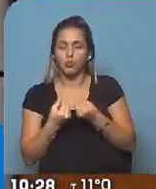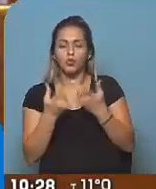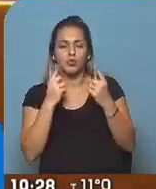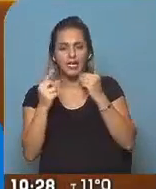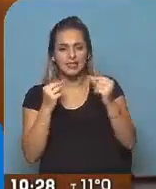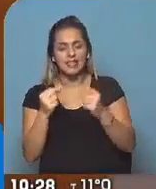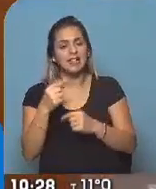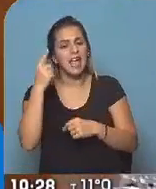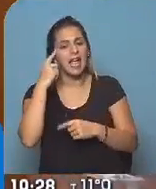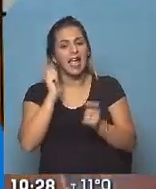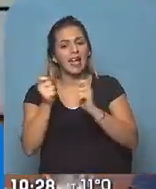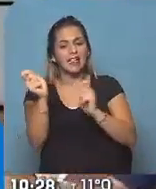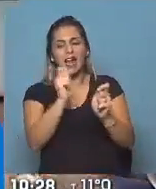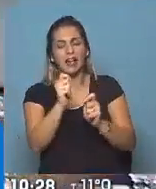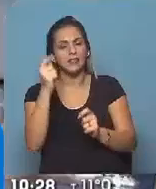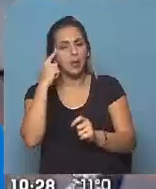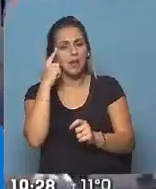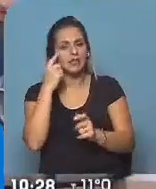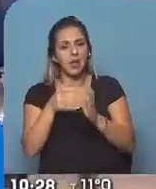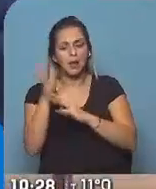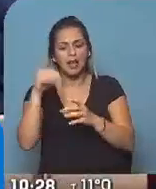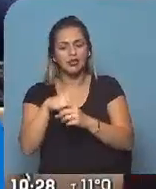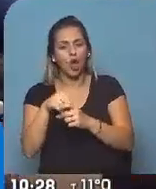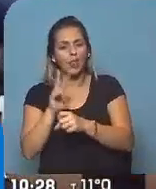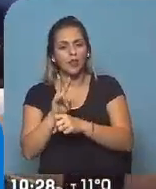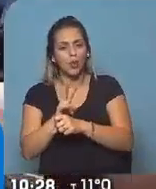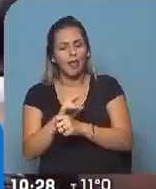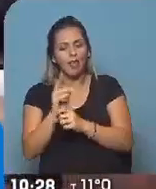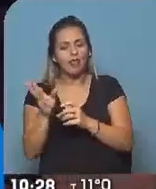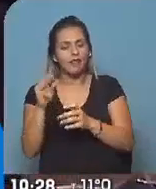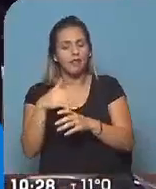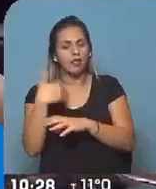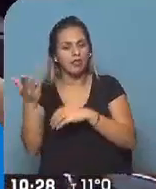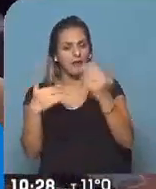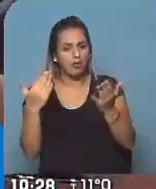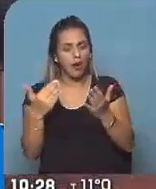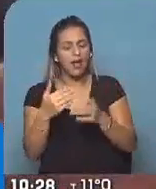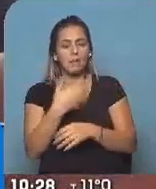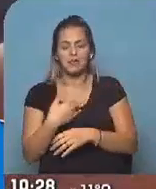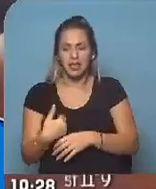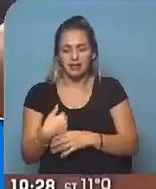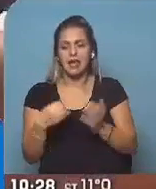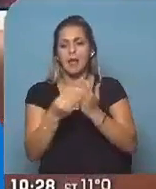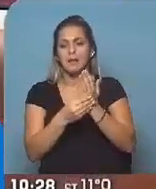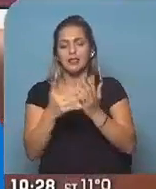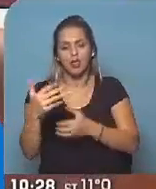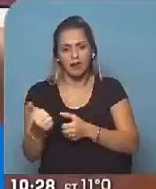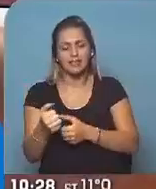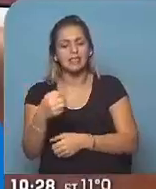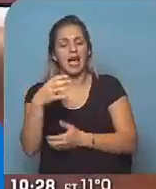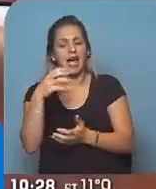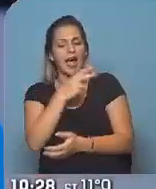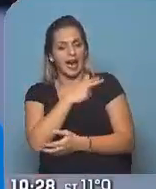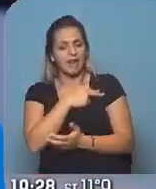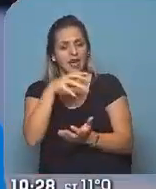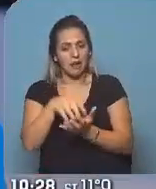de quienes piensan que van a intervenir en seguridad interior, pese a que el presidente, el ministro de Defensa, el jefe de gabinete, varios funcionarios han